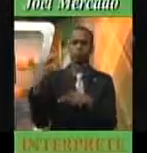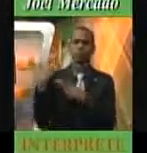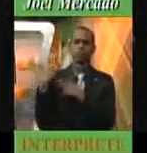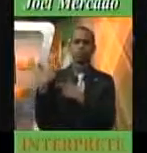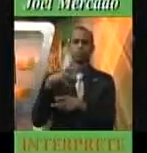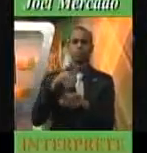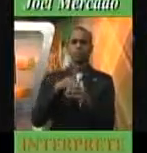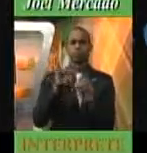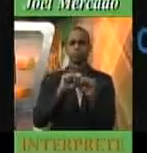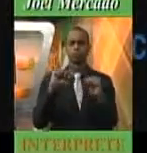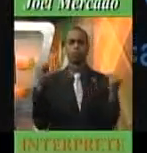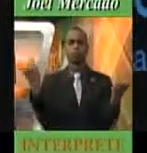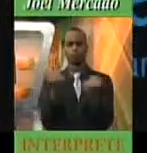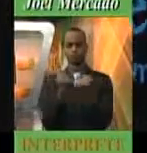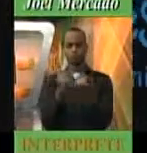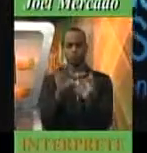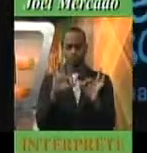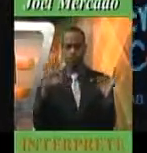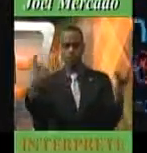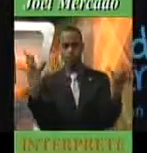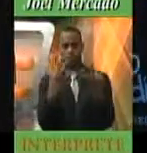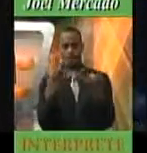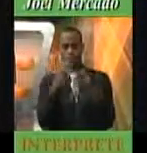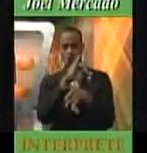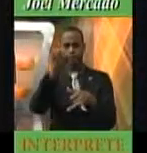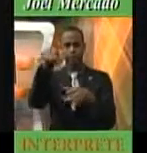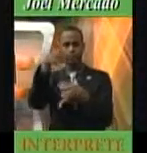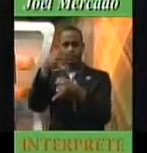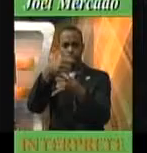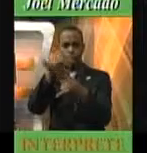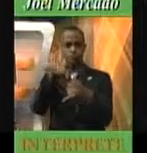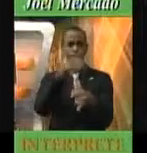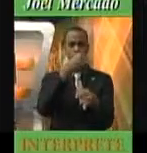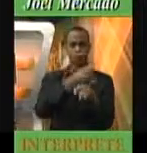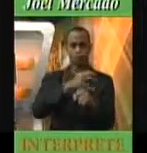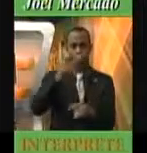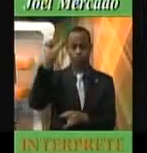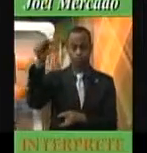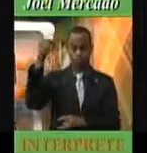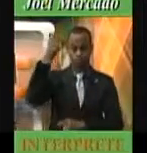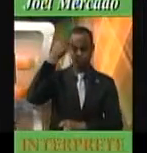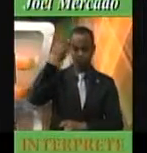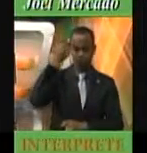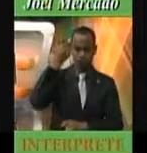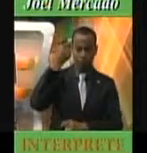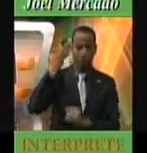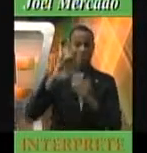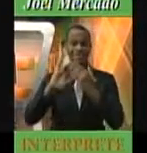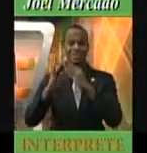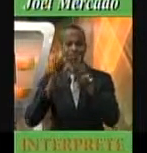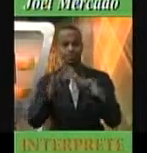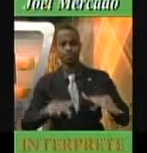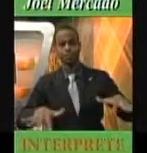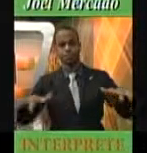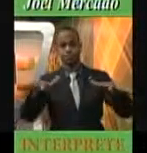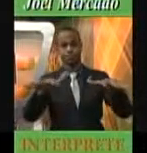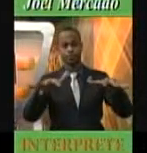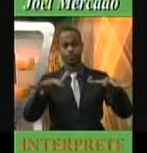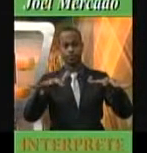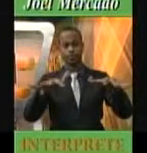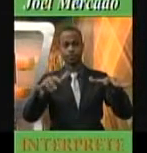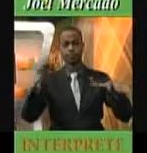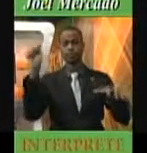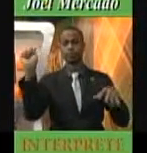la sociedad entera, la familia, las instituciones, el gobierno naturalmente, la comunidad,